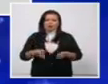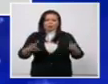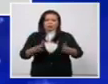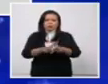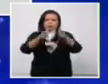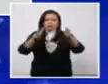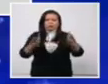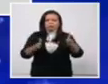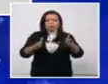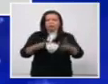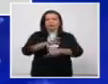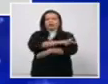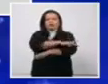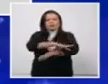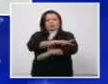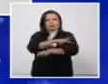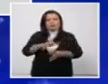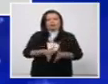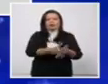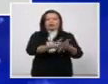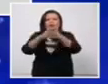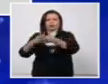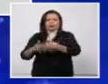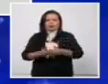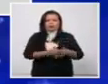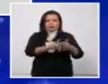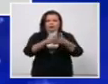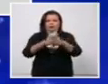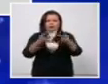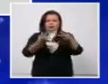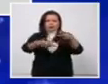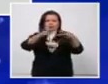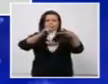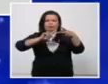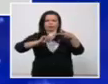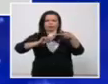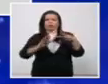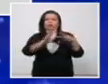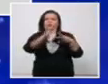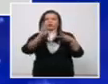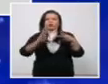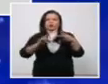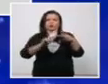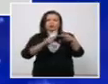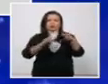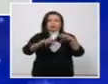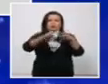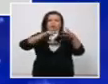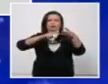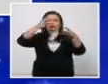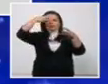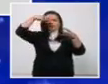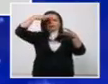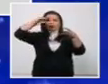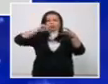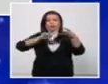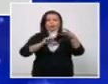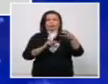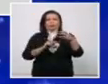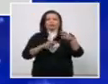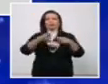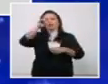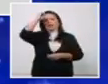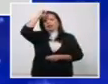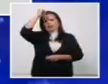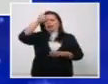Unidos de Norteamérica, pero en segundo lugar Brasil, le sigue México, le sigue la India y